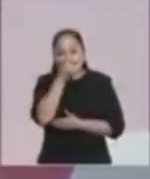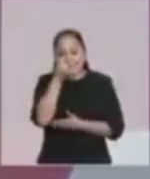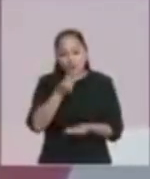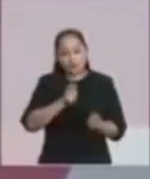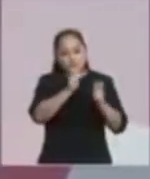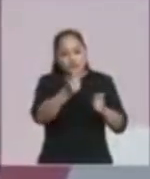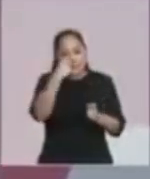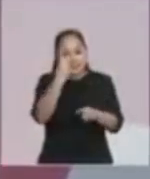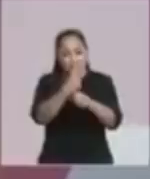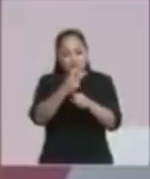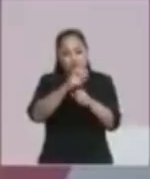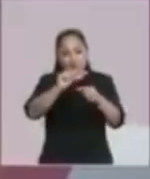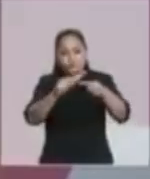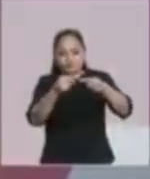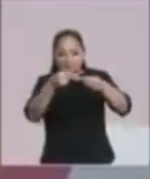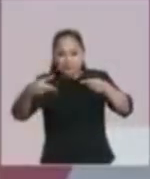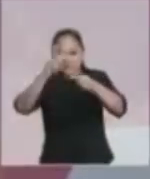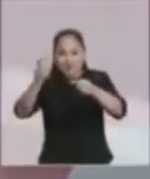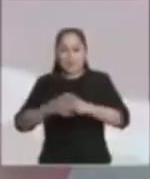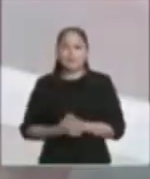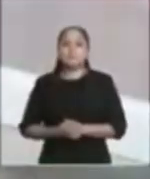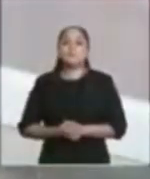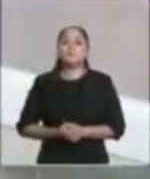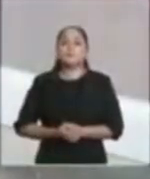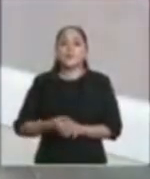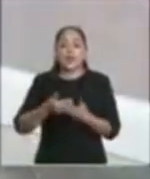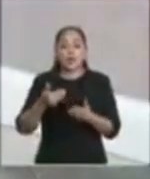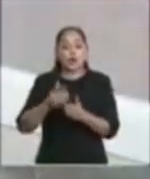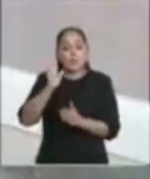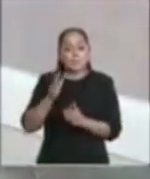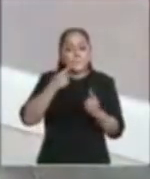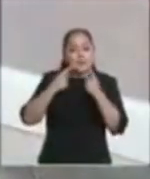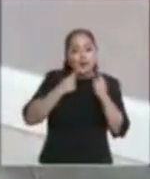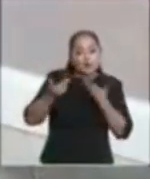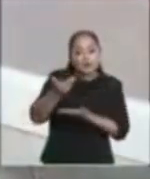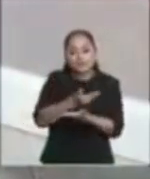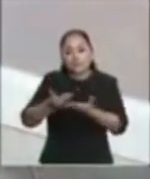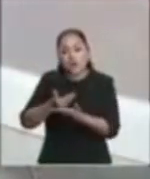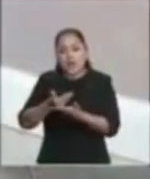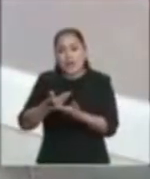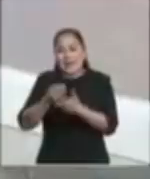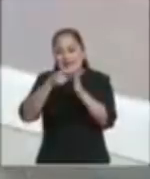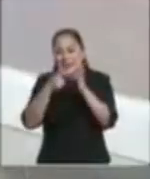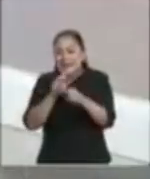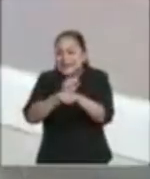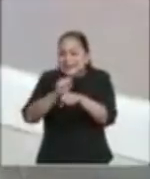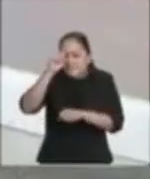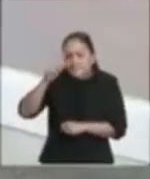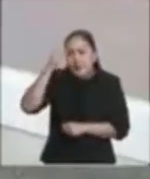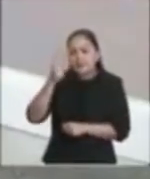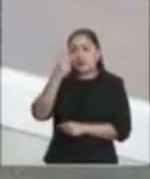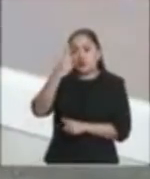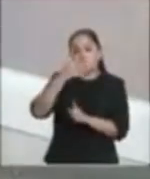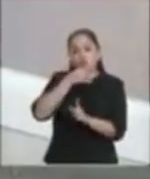el segundo segmento de este tema. Este segundo segmento es una mesa de diálogo, la regla es muy sencilla, todos van a poder hablar